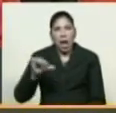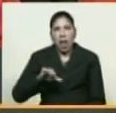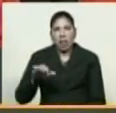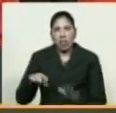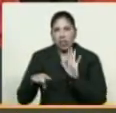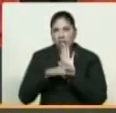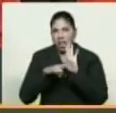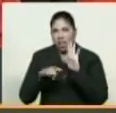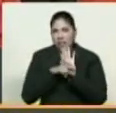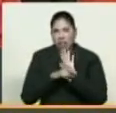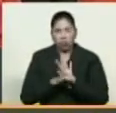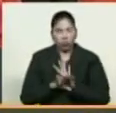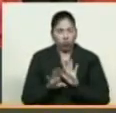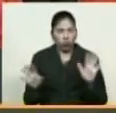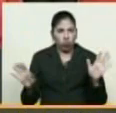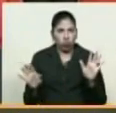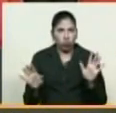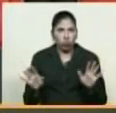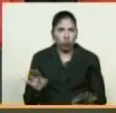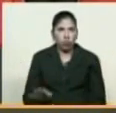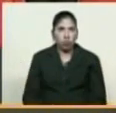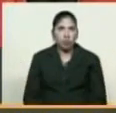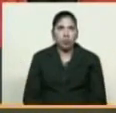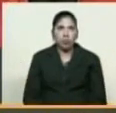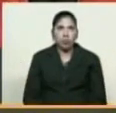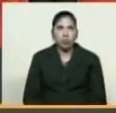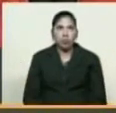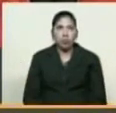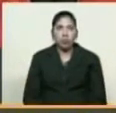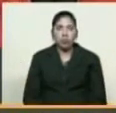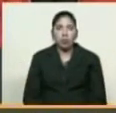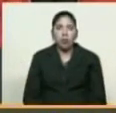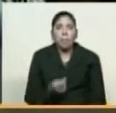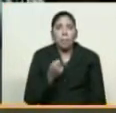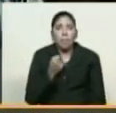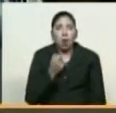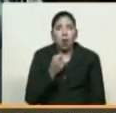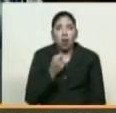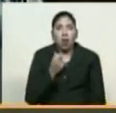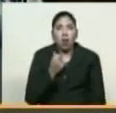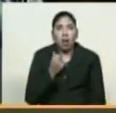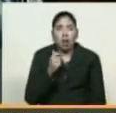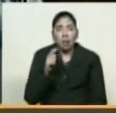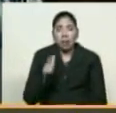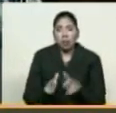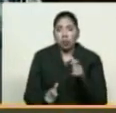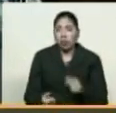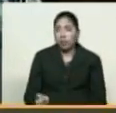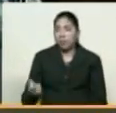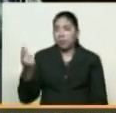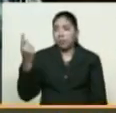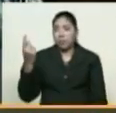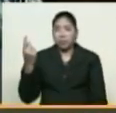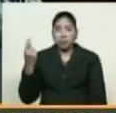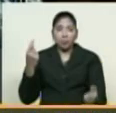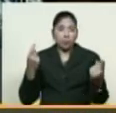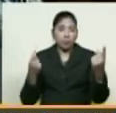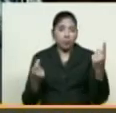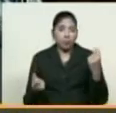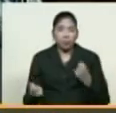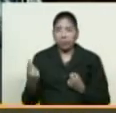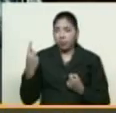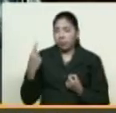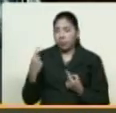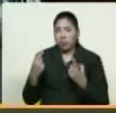tuvieron la suficiente cantidad de personas a respaldar. Por ejemplo, el caso de Primera Justicia es patético.